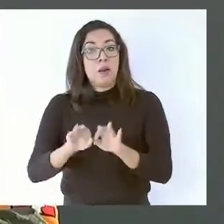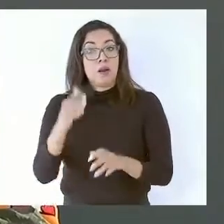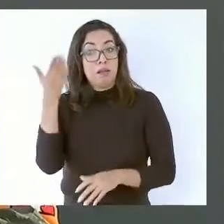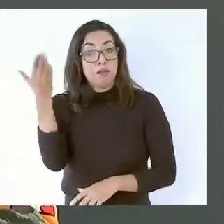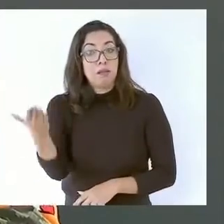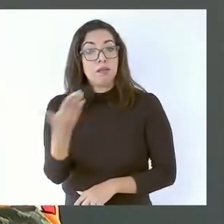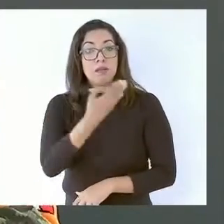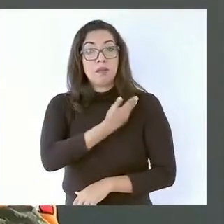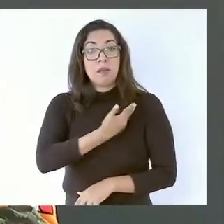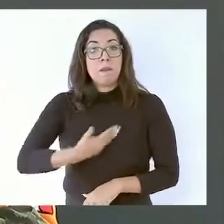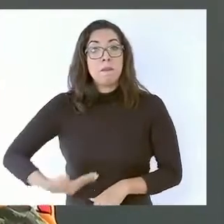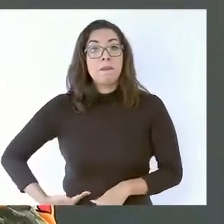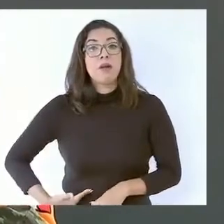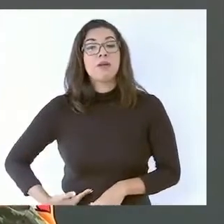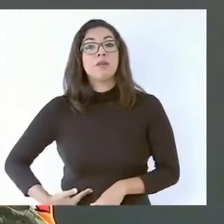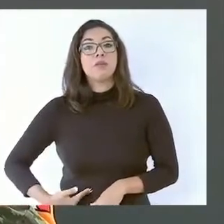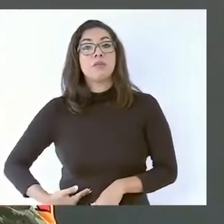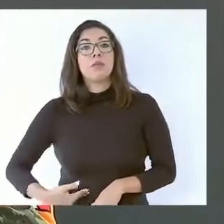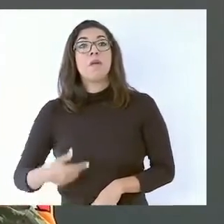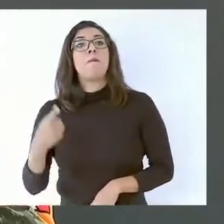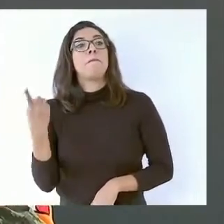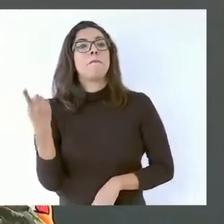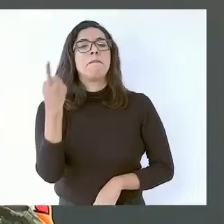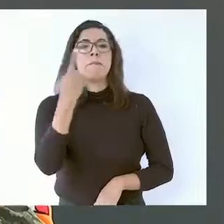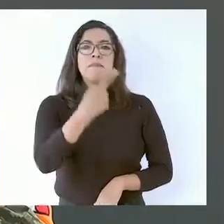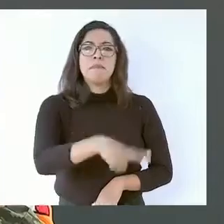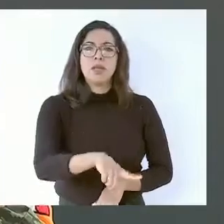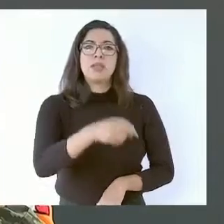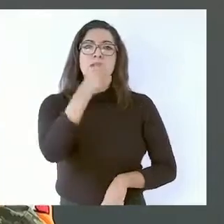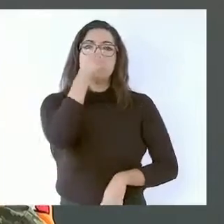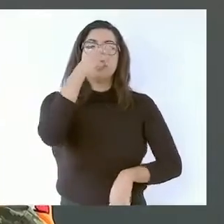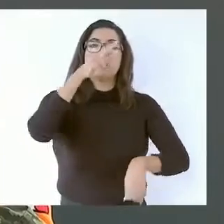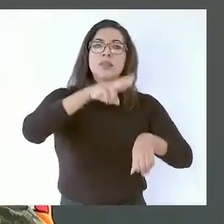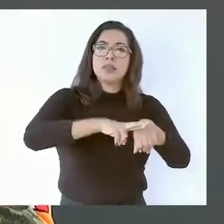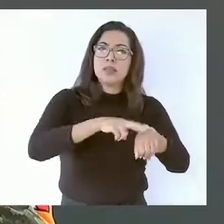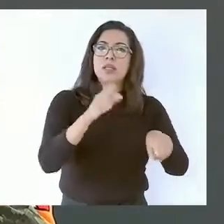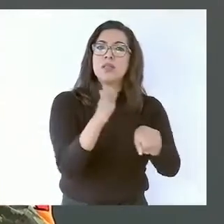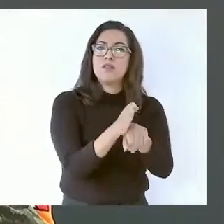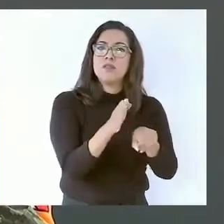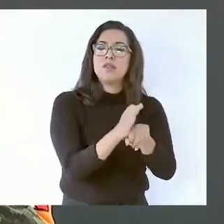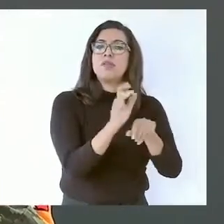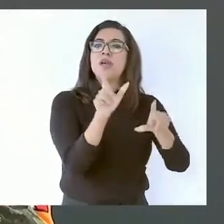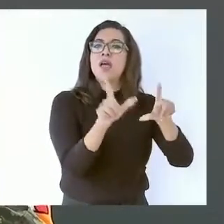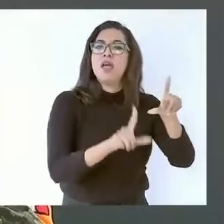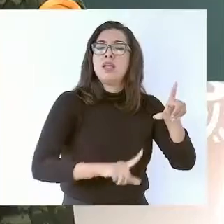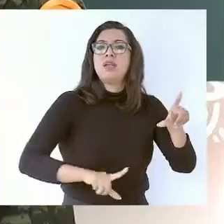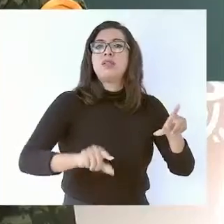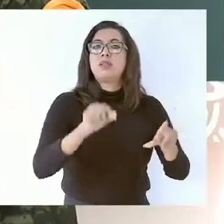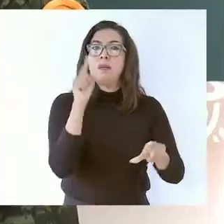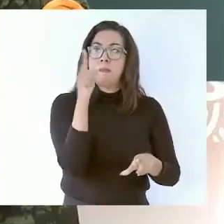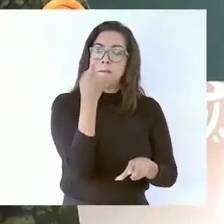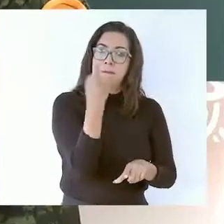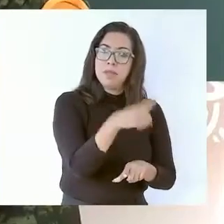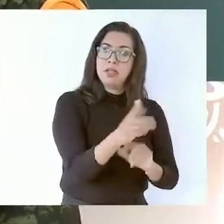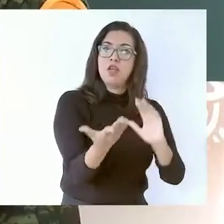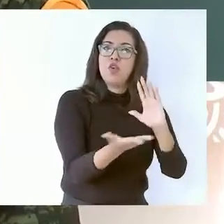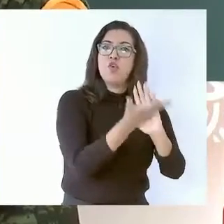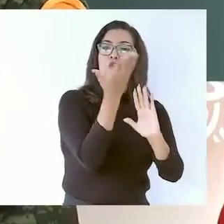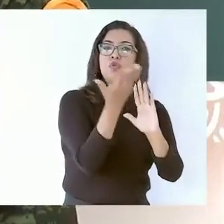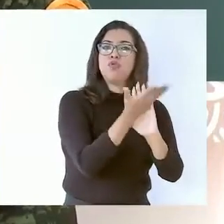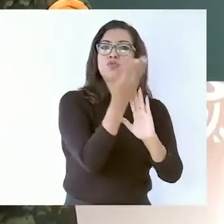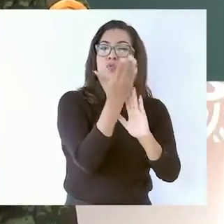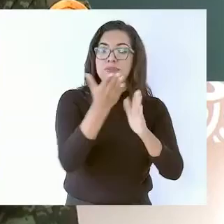presidente ha instruido la participación activa de la Secretaría de la Defensa Nacional en la construcción del tramo 5